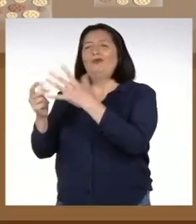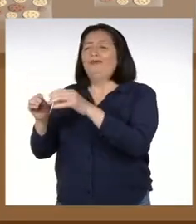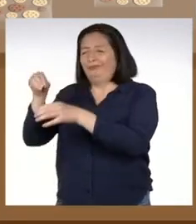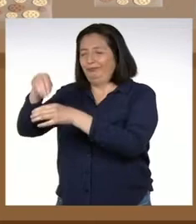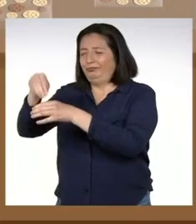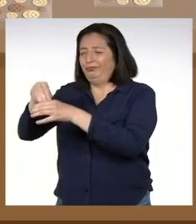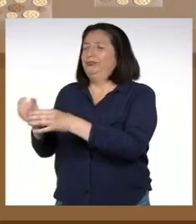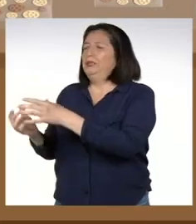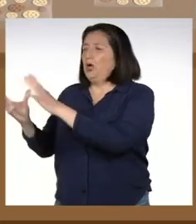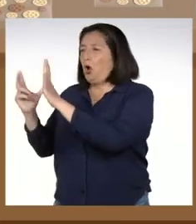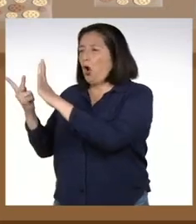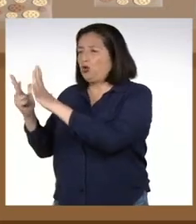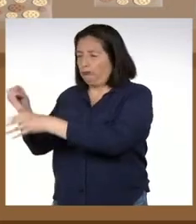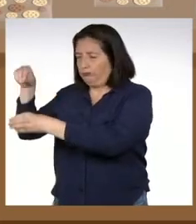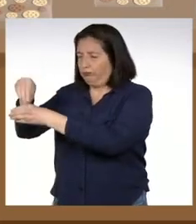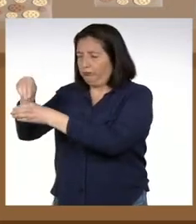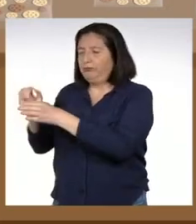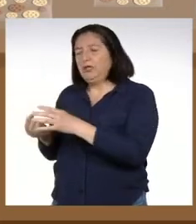cada una.